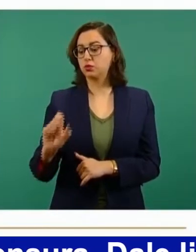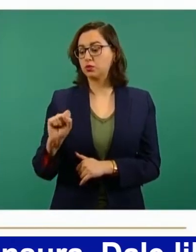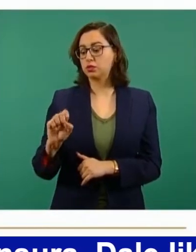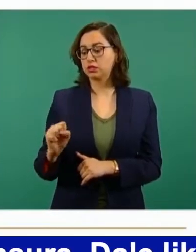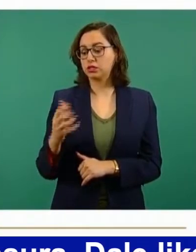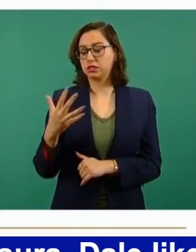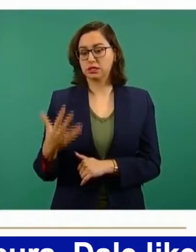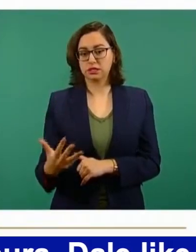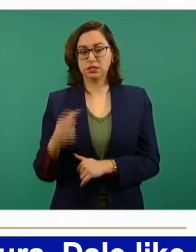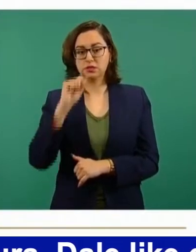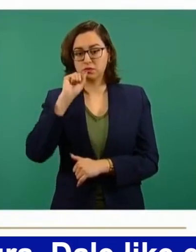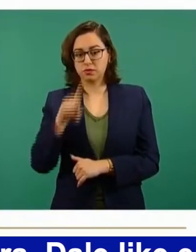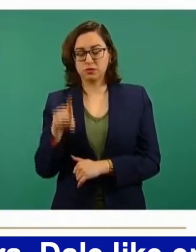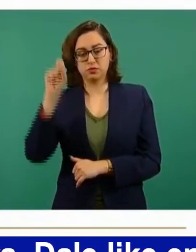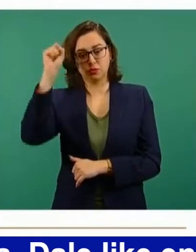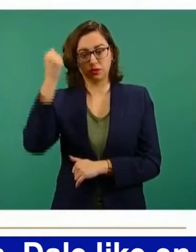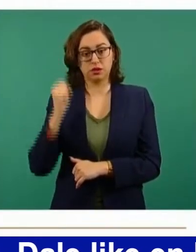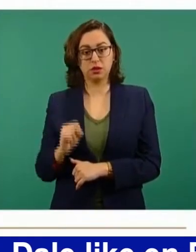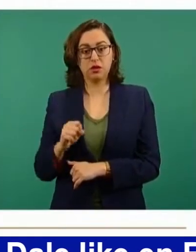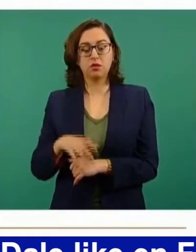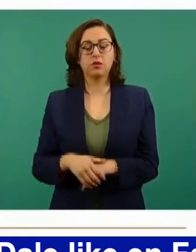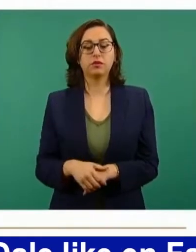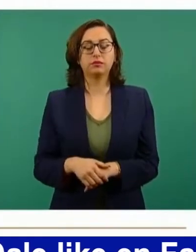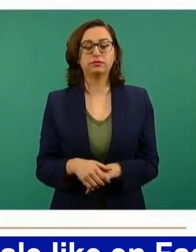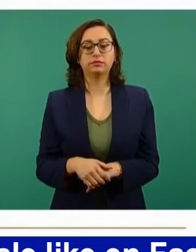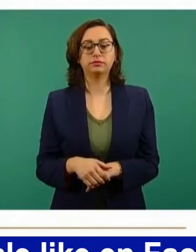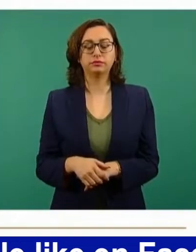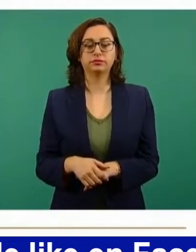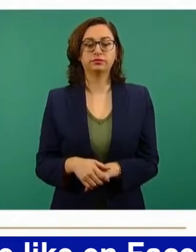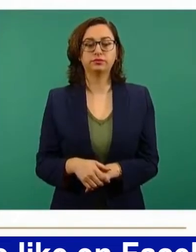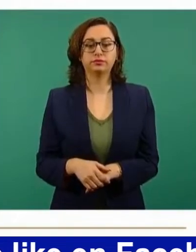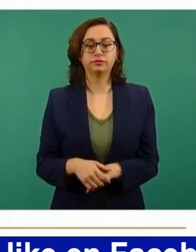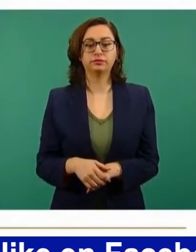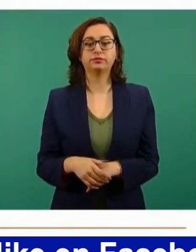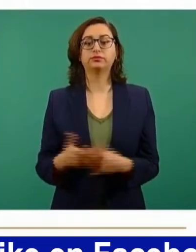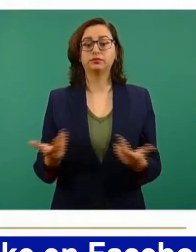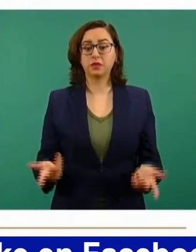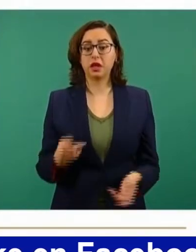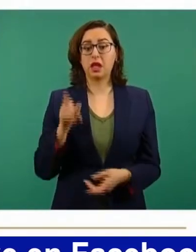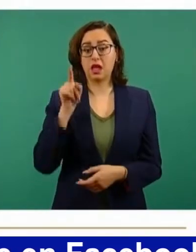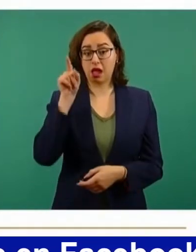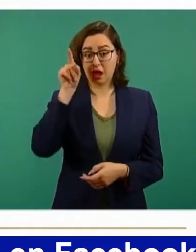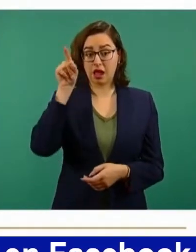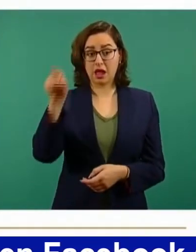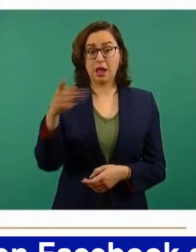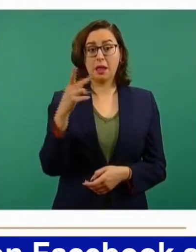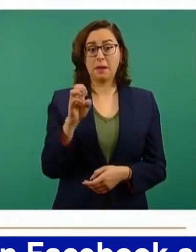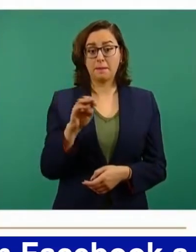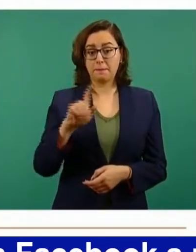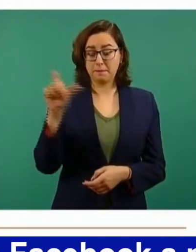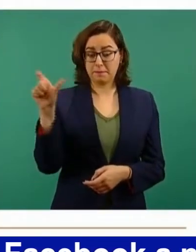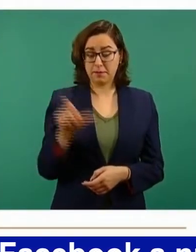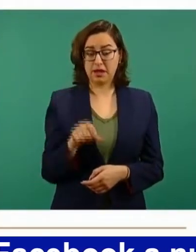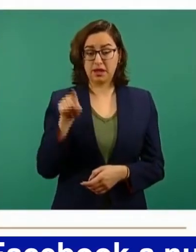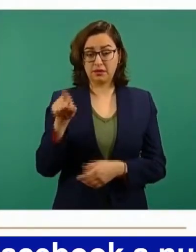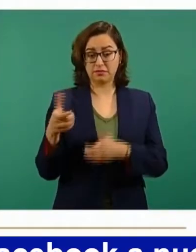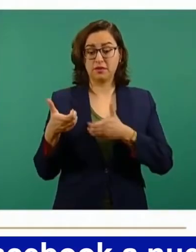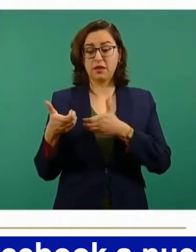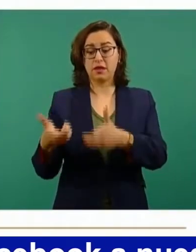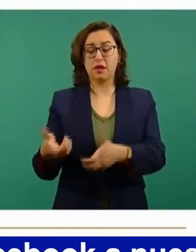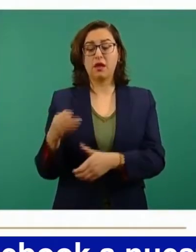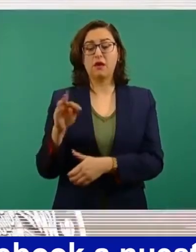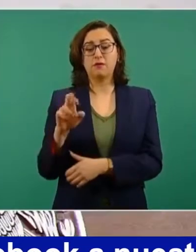misma ciudad. Por segunda ocasión, la misma estación de franquicia Pemex, ubicada en Boulevard Francisco y Madero,